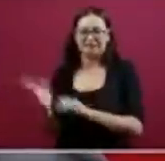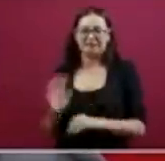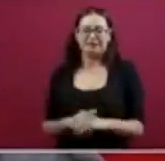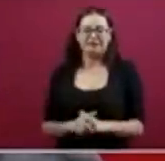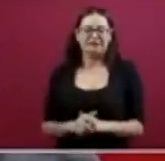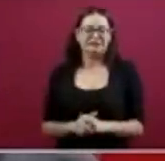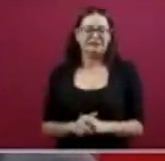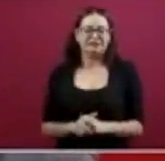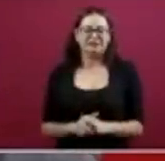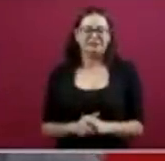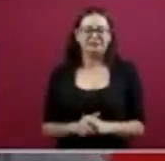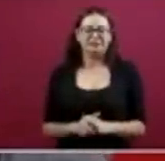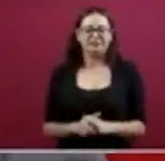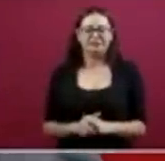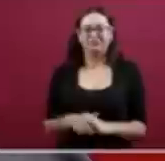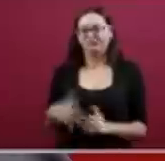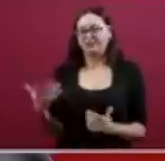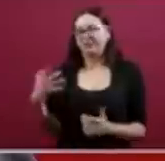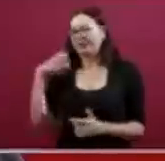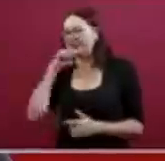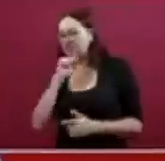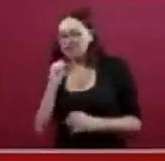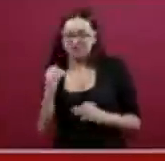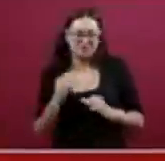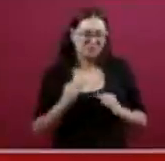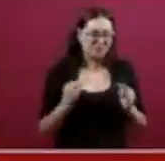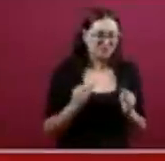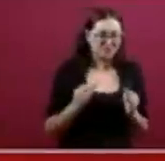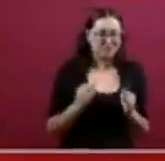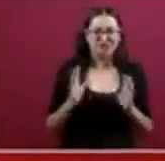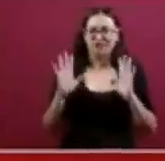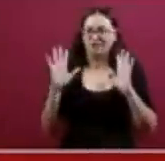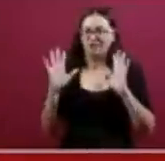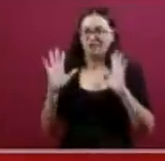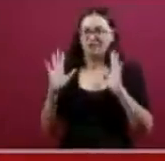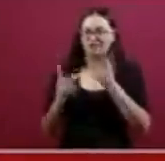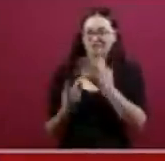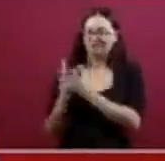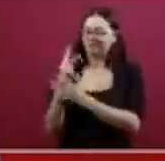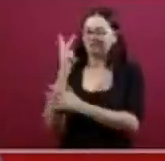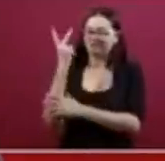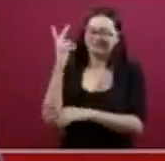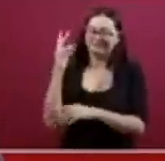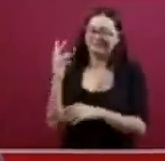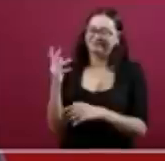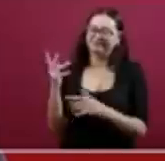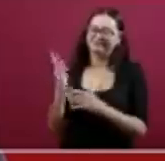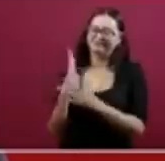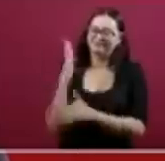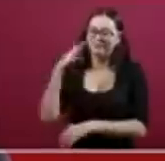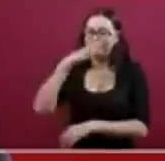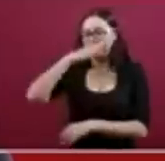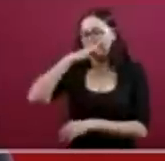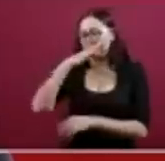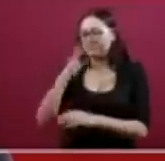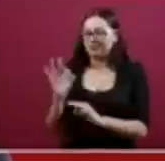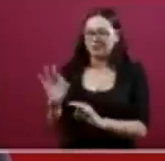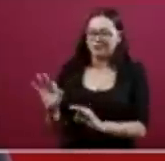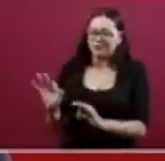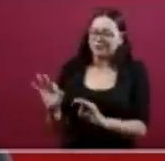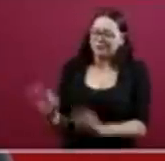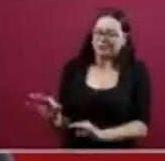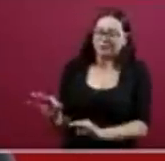en el calor, en el frío. Esa es una planta bendita, no tiene